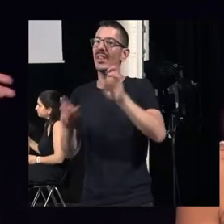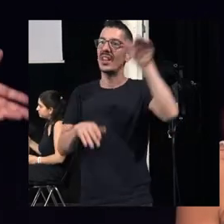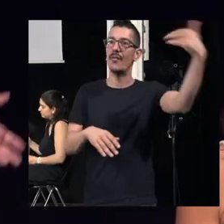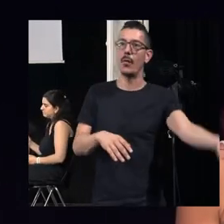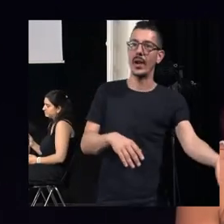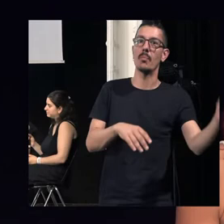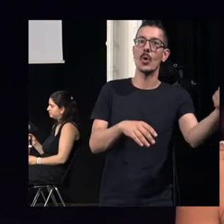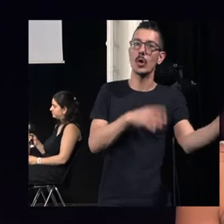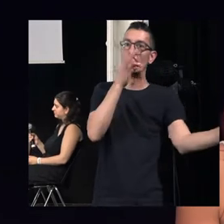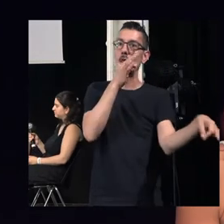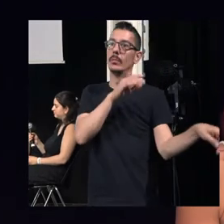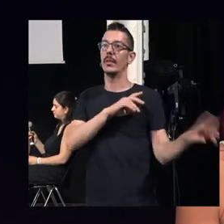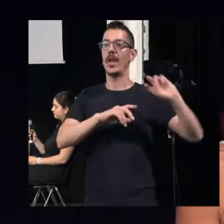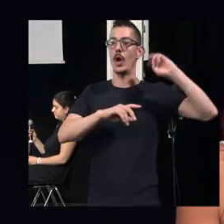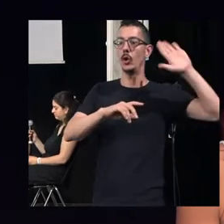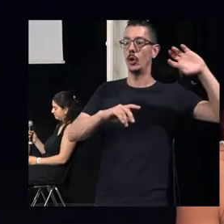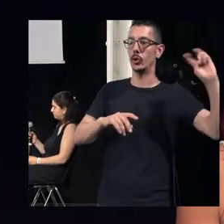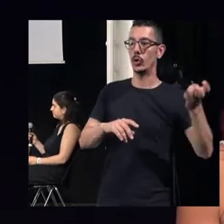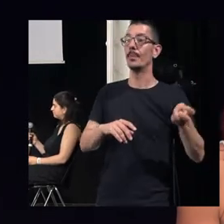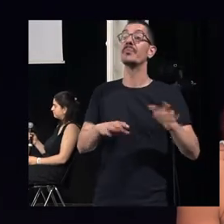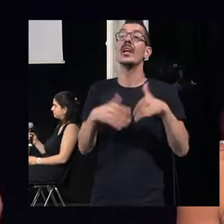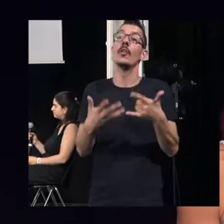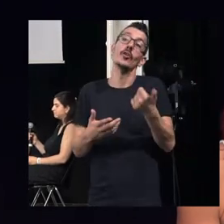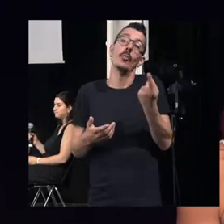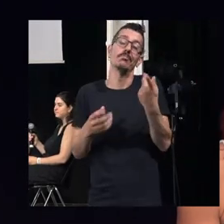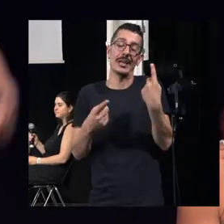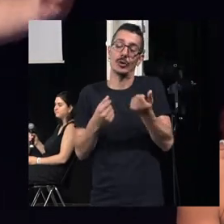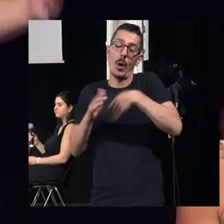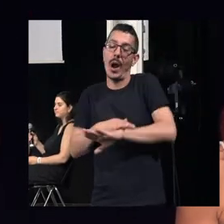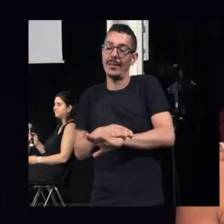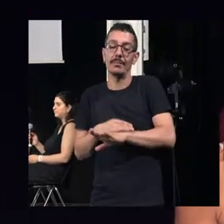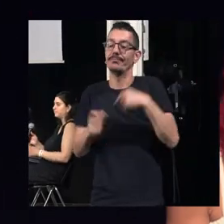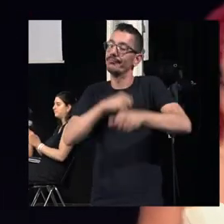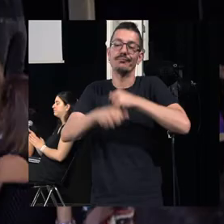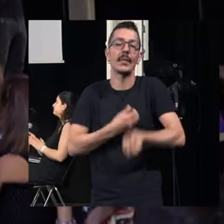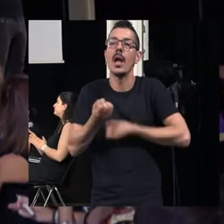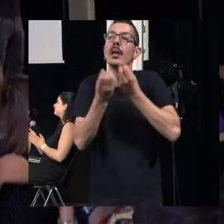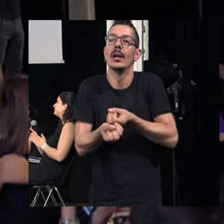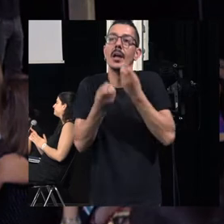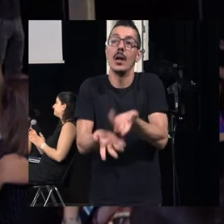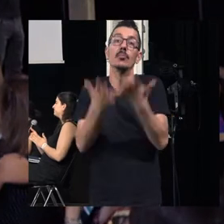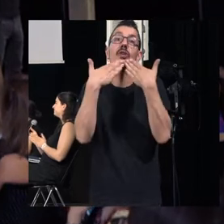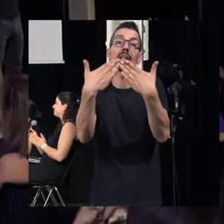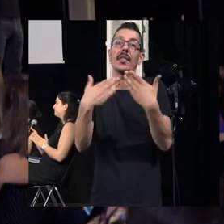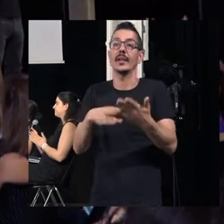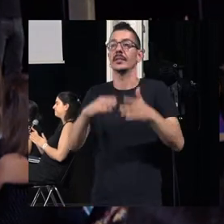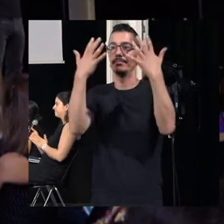más cosas a comentaros, pero seguramente saldrán en el transcurso. Muchas gracias y hablamos.